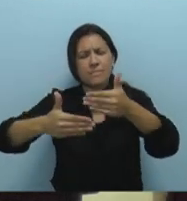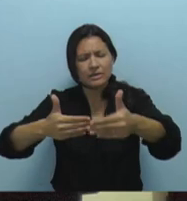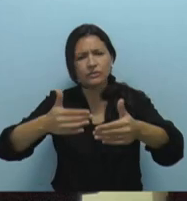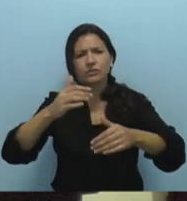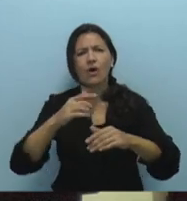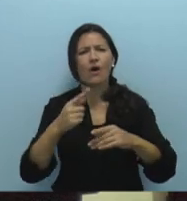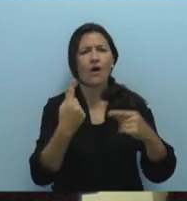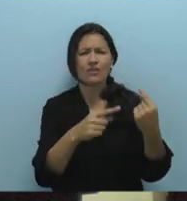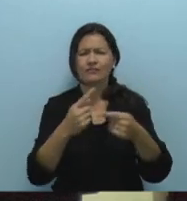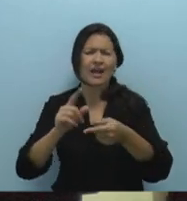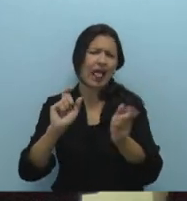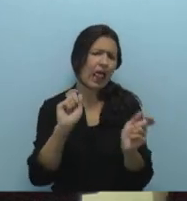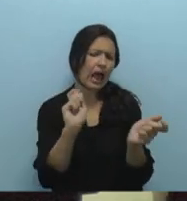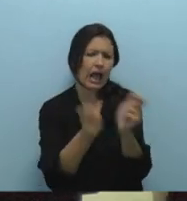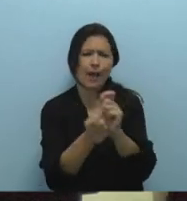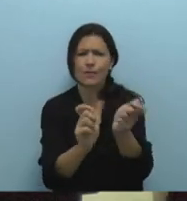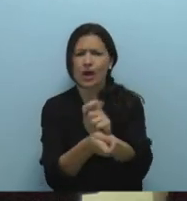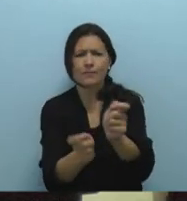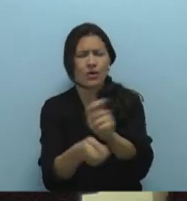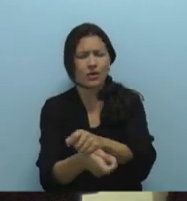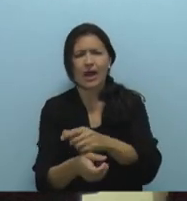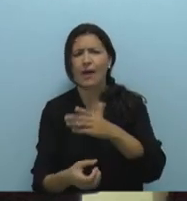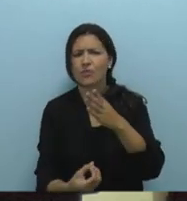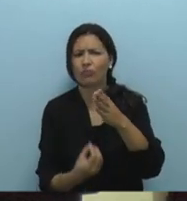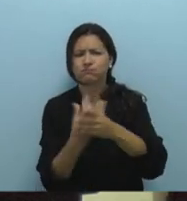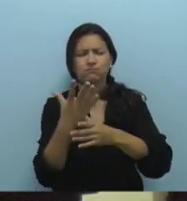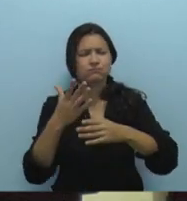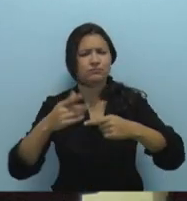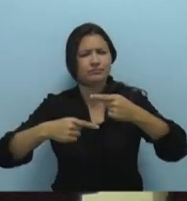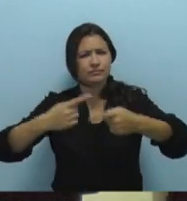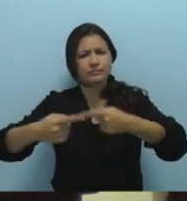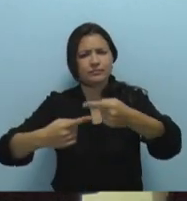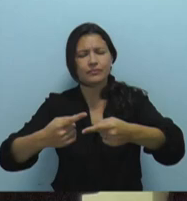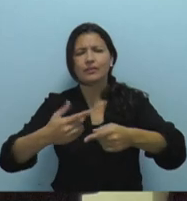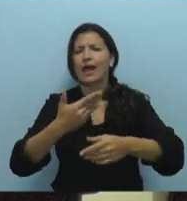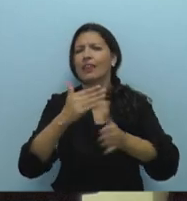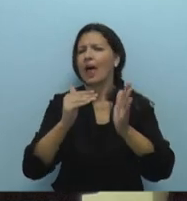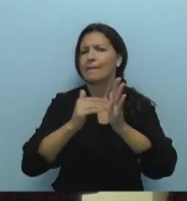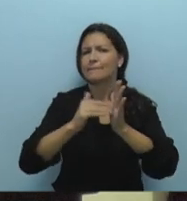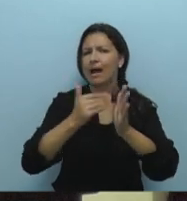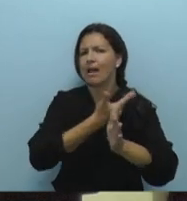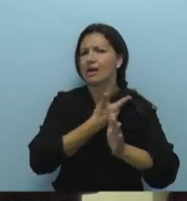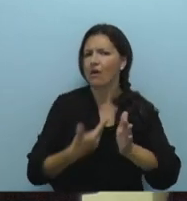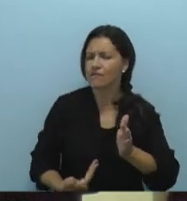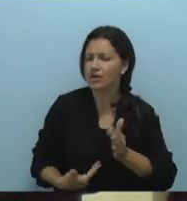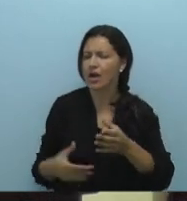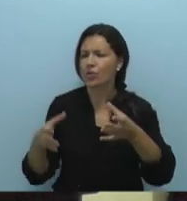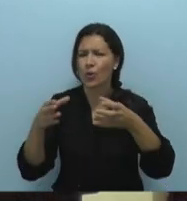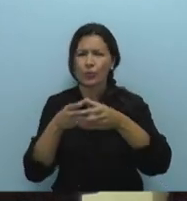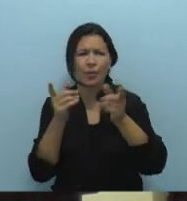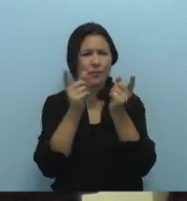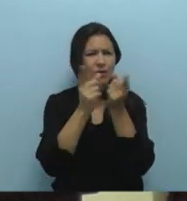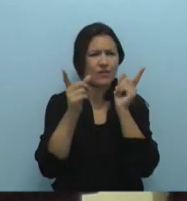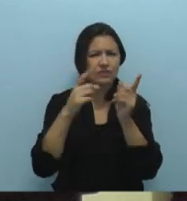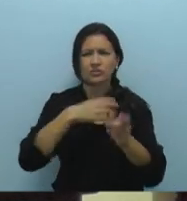claustros universitarios conformados en su cogobierno por estudiantes, por no docentes, por